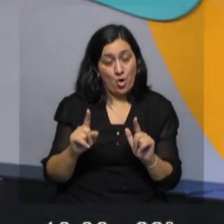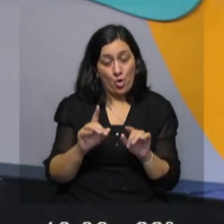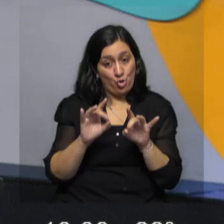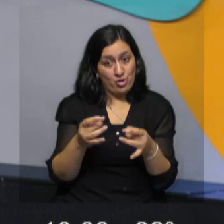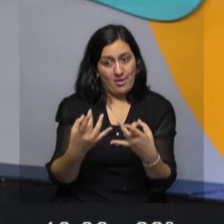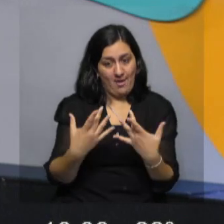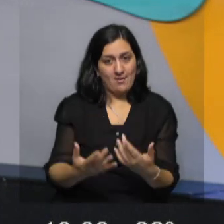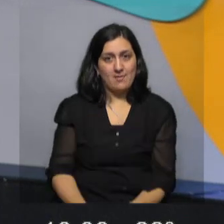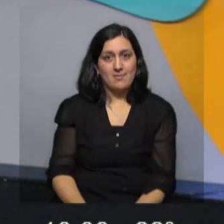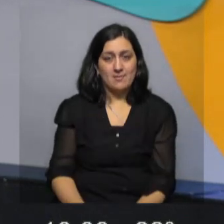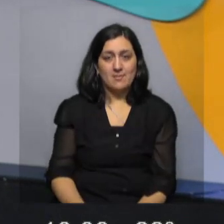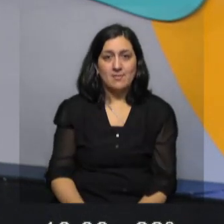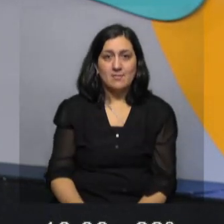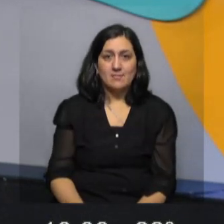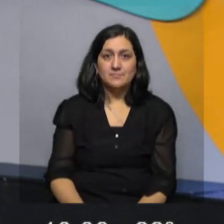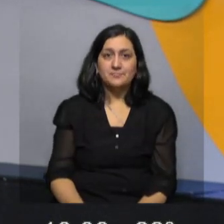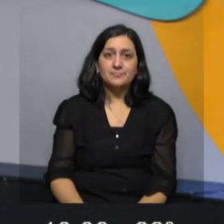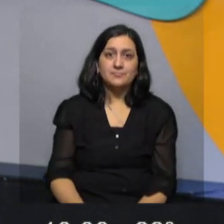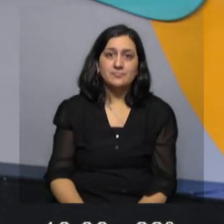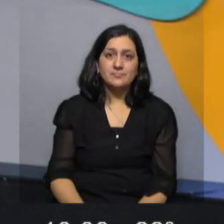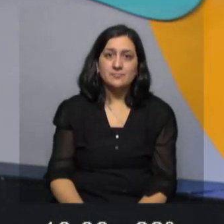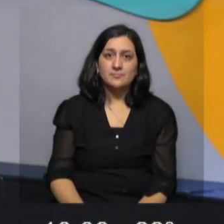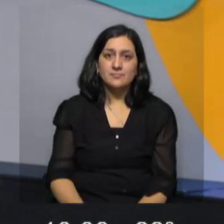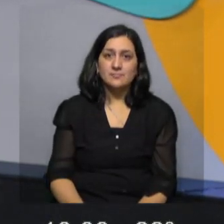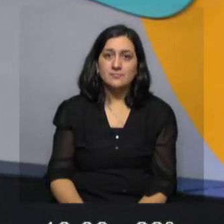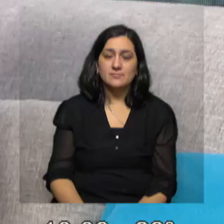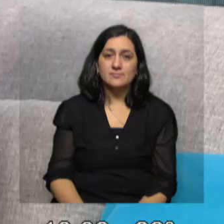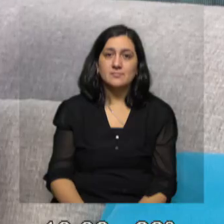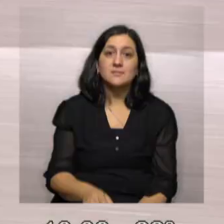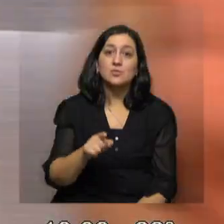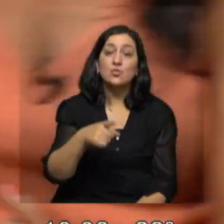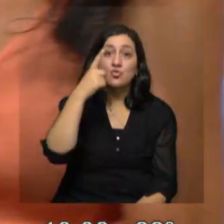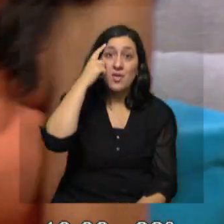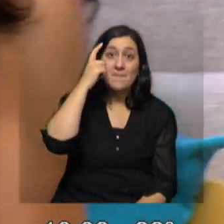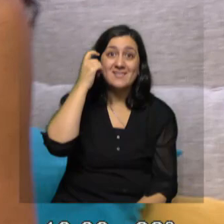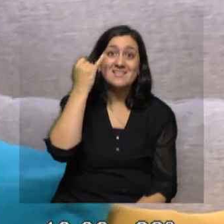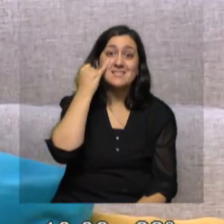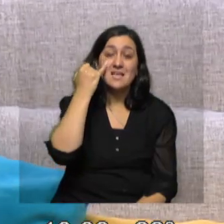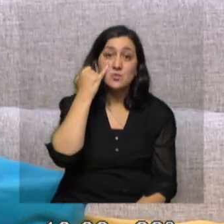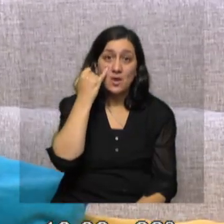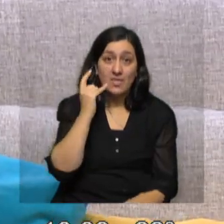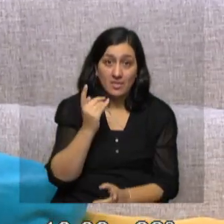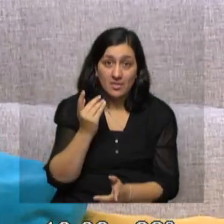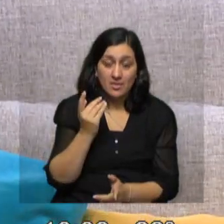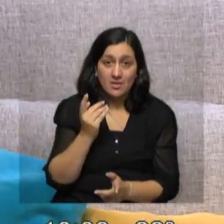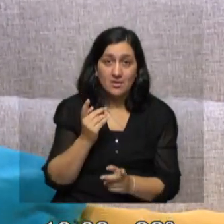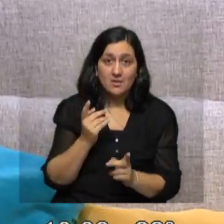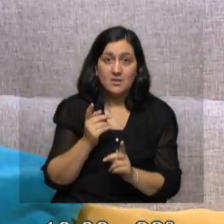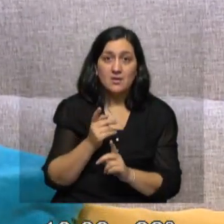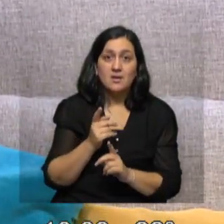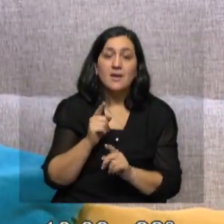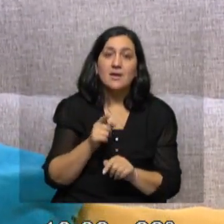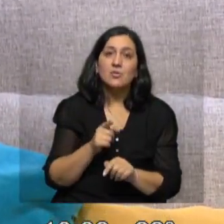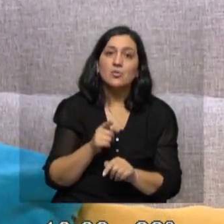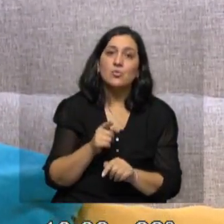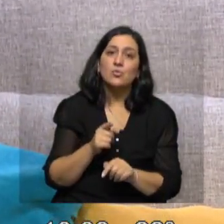Dios. Con Diosito, pero... ¿Qué te dice Diosito? No lo escucho bien a Diosito. Bueno, como sos una experta en sexualidad y no solo en salud, sí. ¿Esto